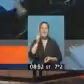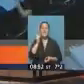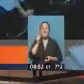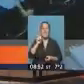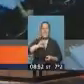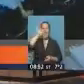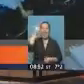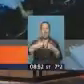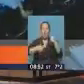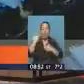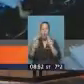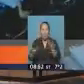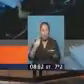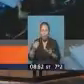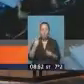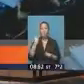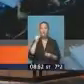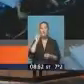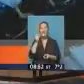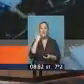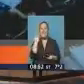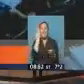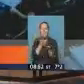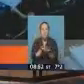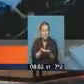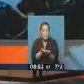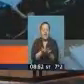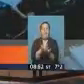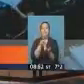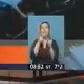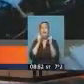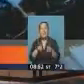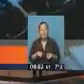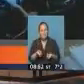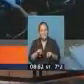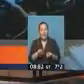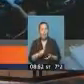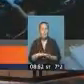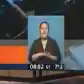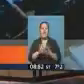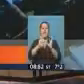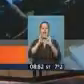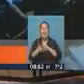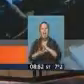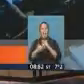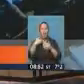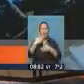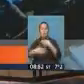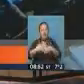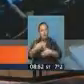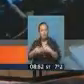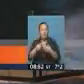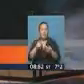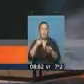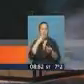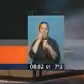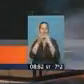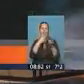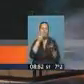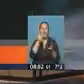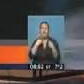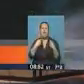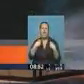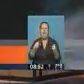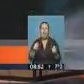las licitaciones para poder hacerlos, quiénes se han presentado, también los sistemas y los procesos de la rendición de